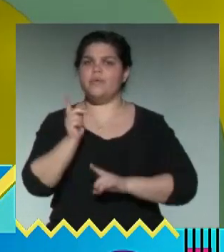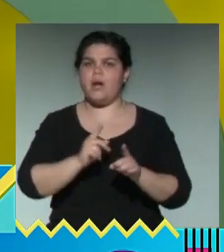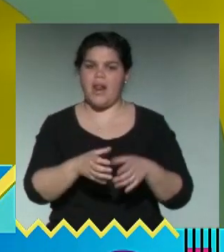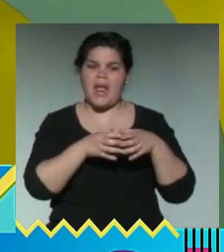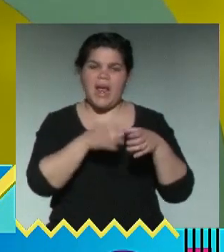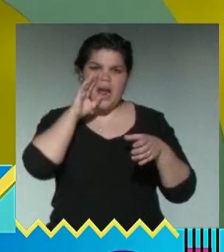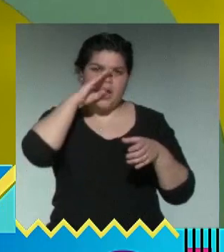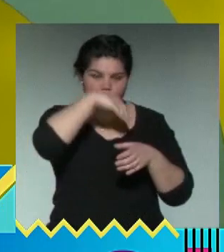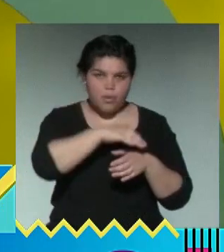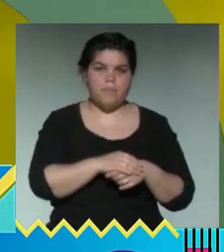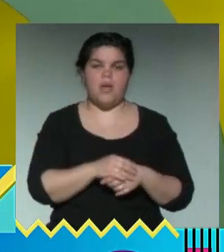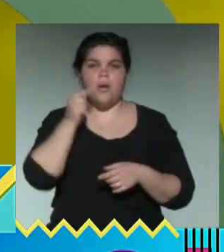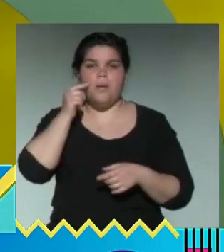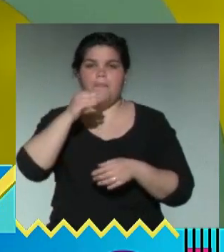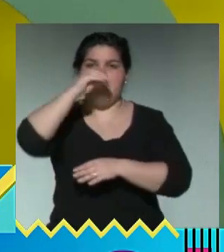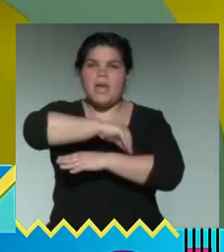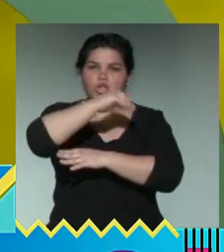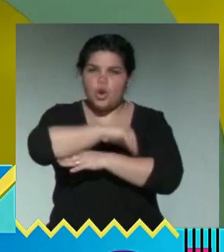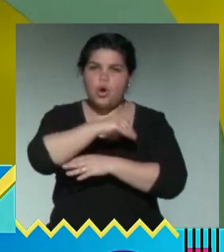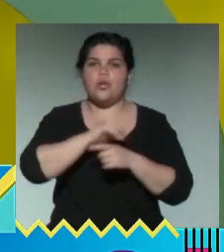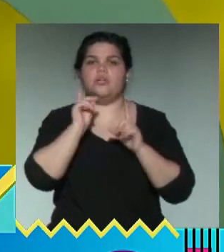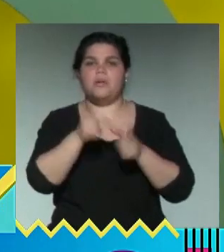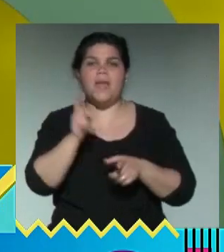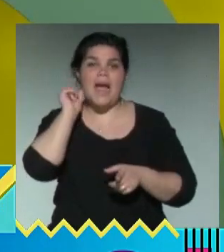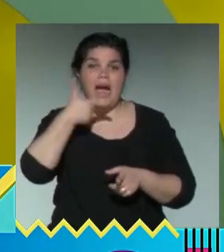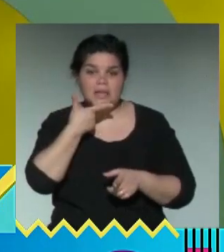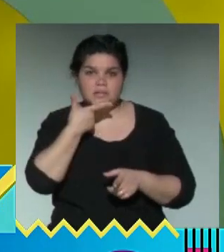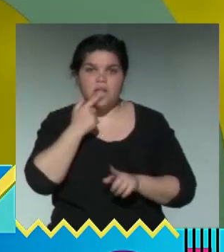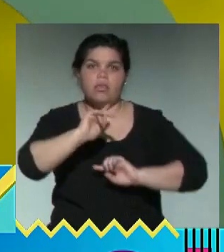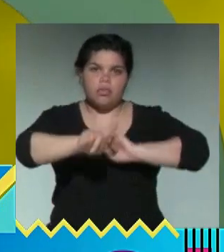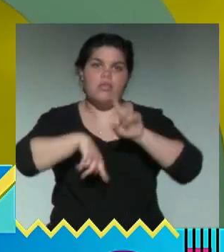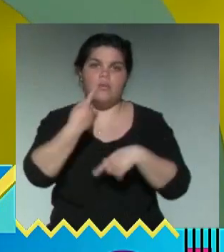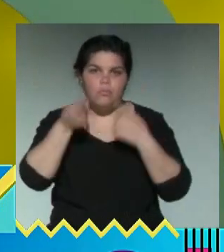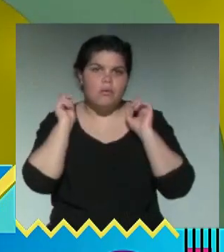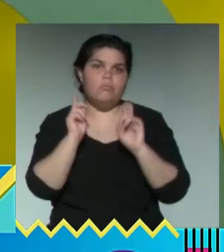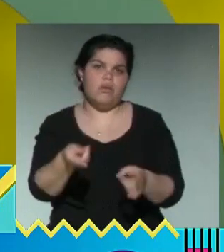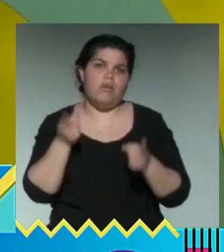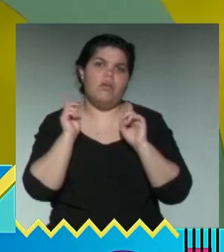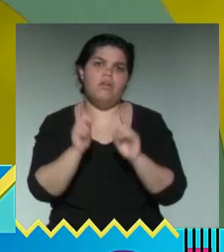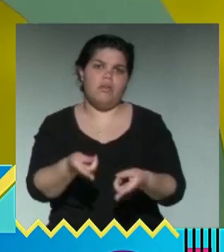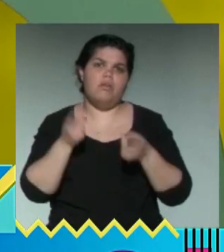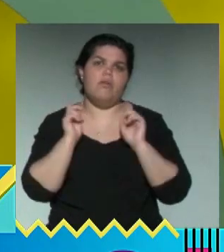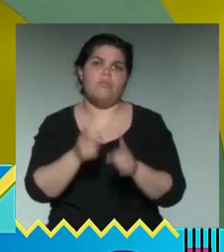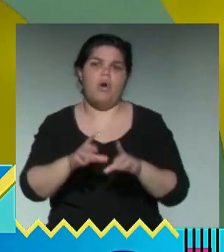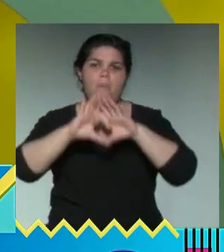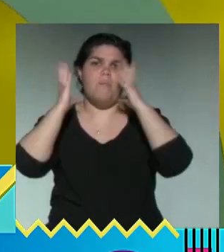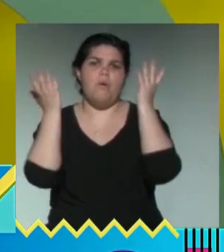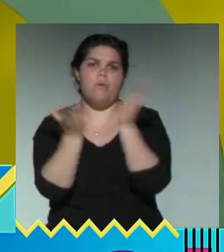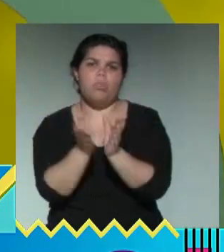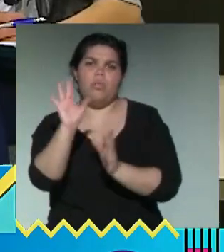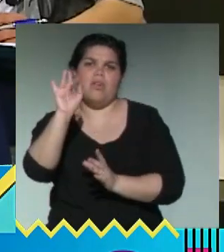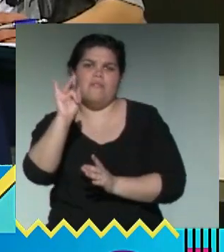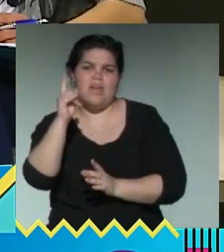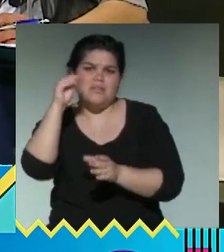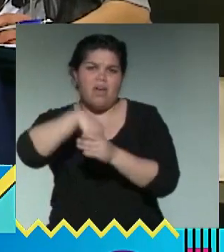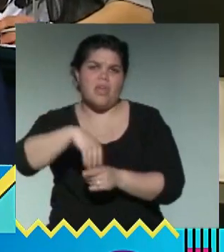carbón, el petróleo, el gas, y vamos a seguir exacerbando todos estos fenómenos y teniendo un mundo cada vez más difícil de vivir. El rol de las